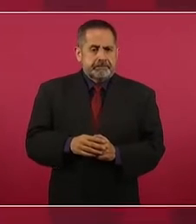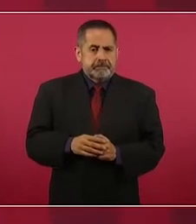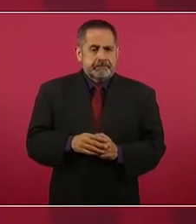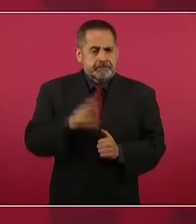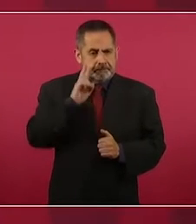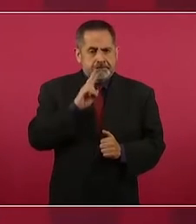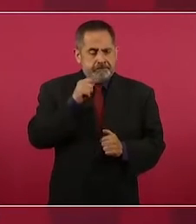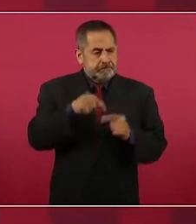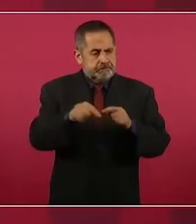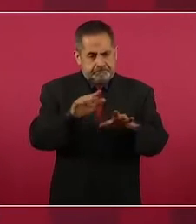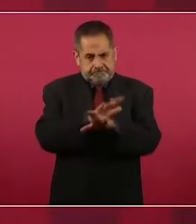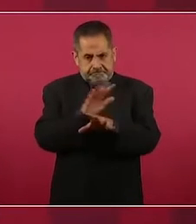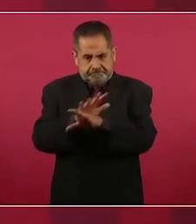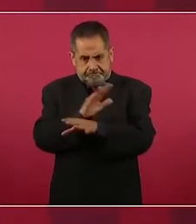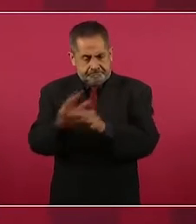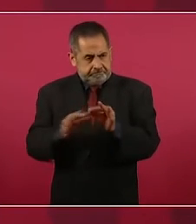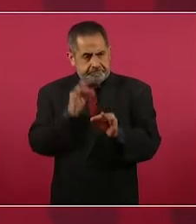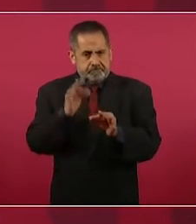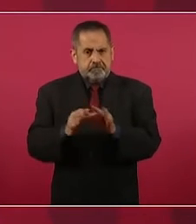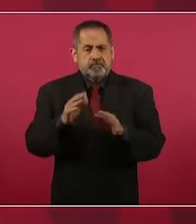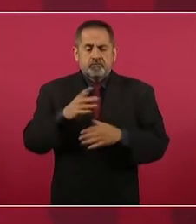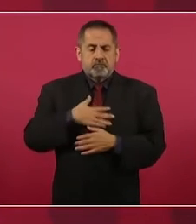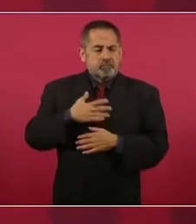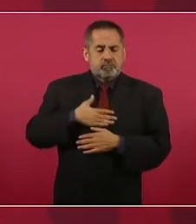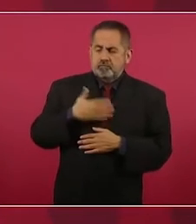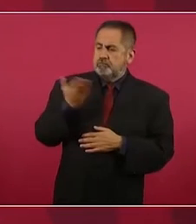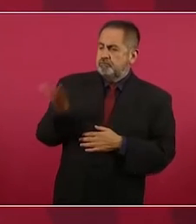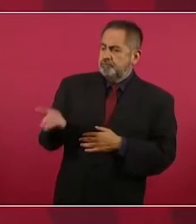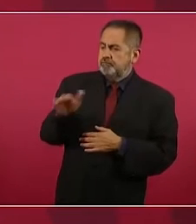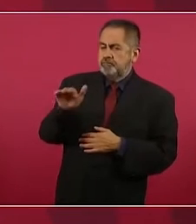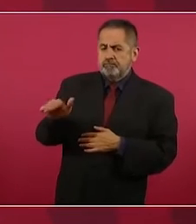se den estos cambios. Yo le voy a pedir al